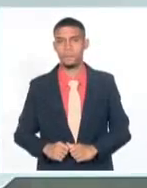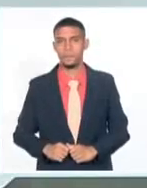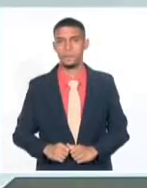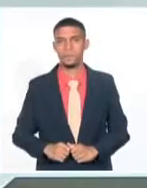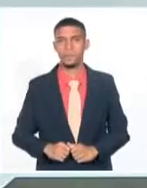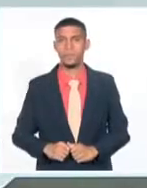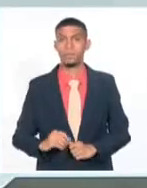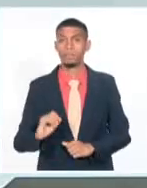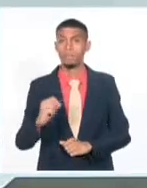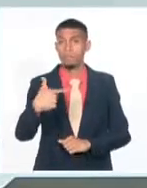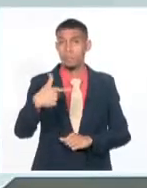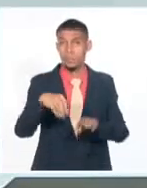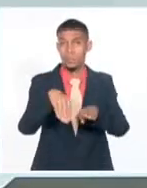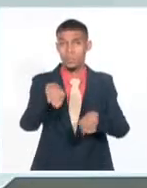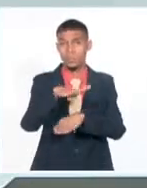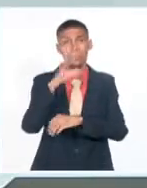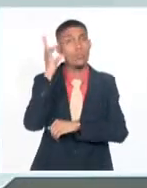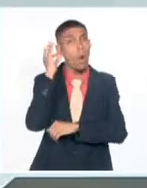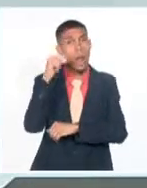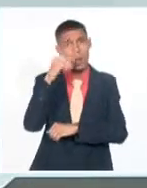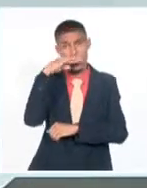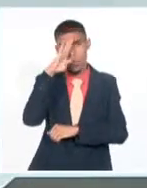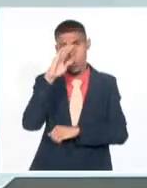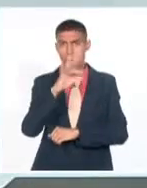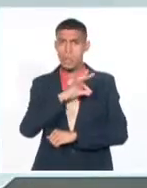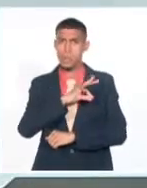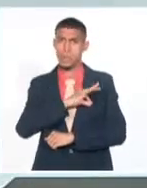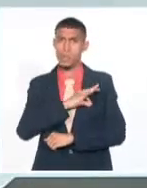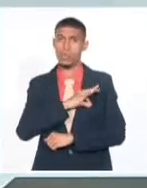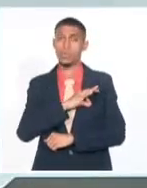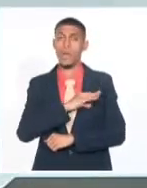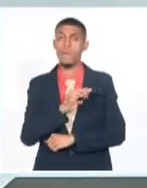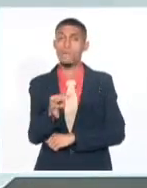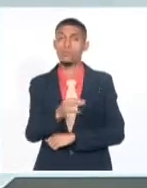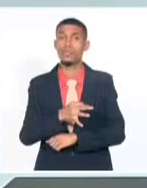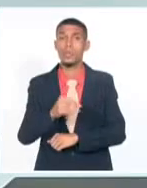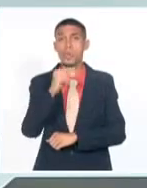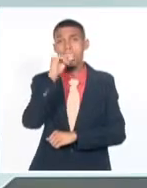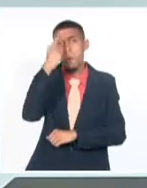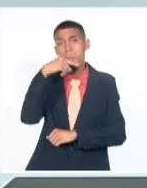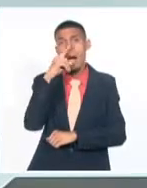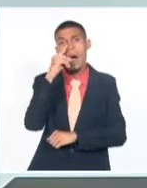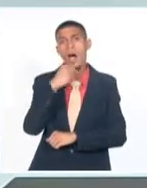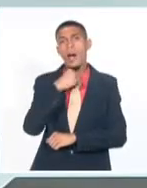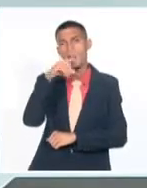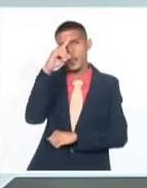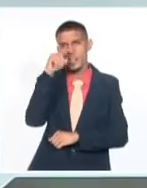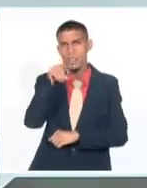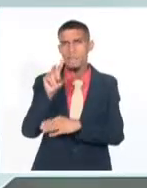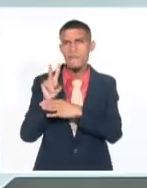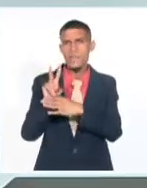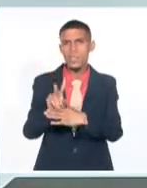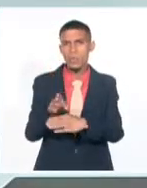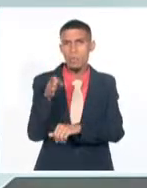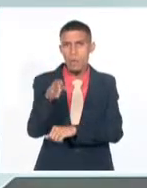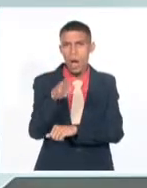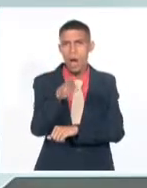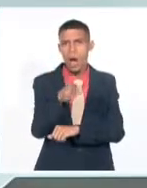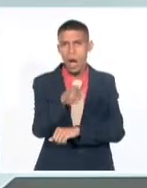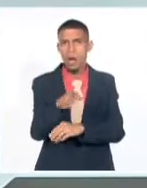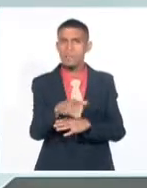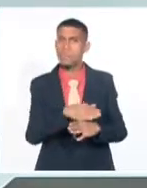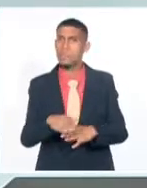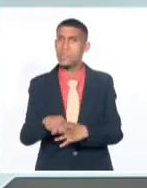Y la viceprimera ministra Inés María Chatman, diputada por el municipio de Vanes, visitó varios sitios de interés económico, político y social de